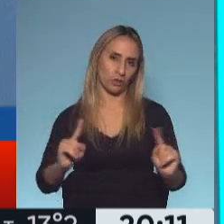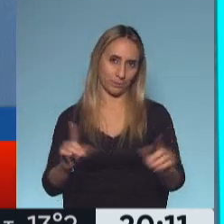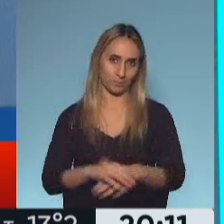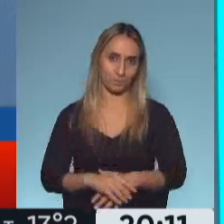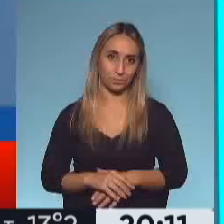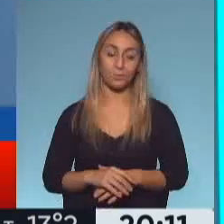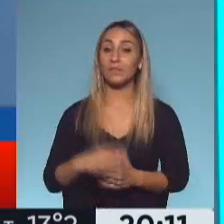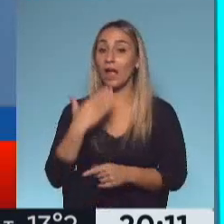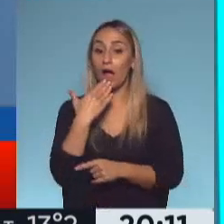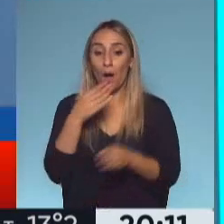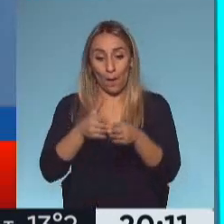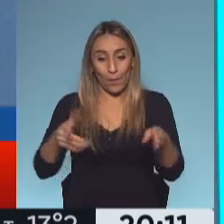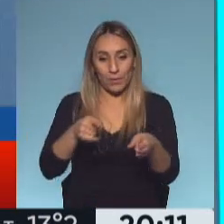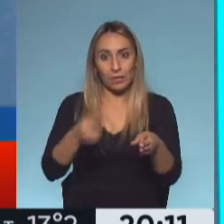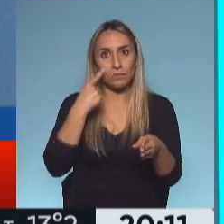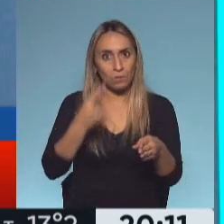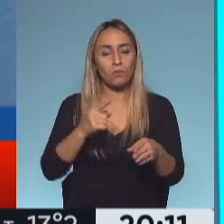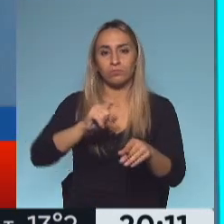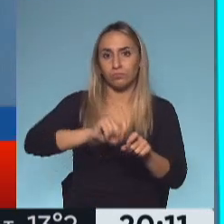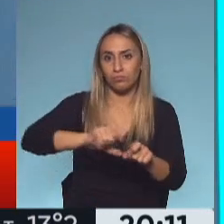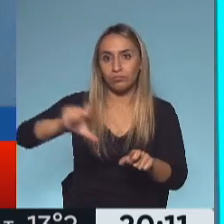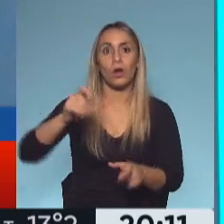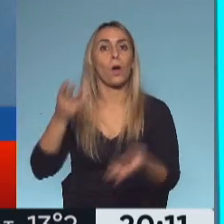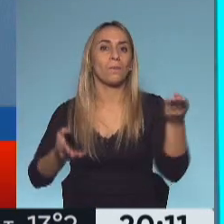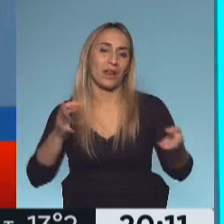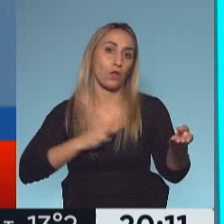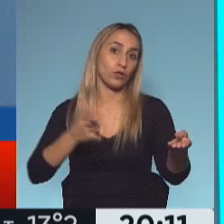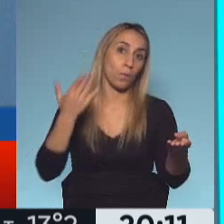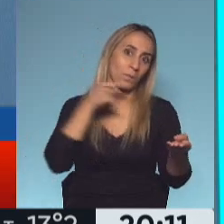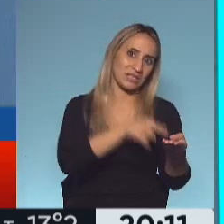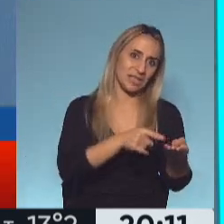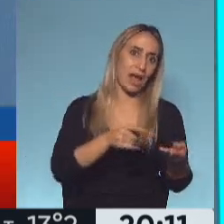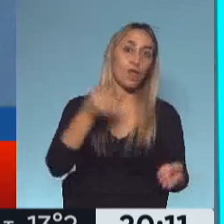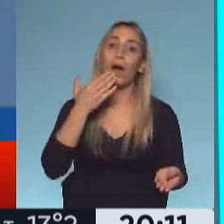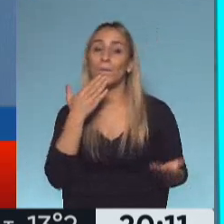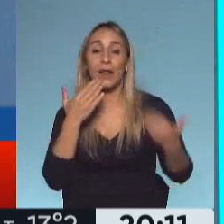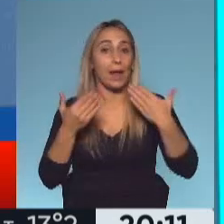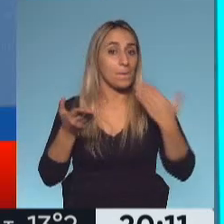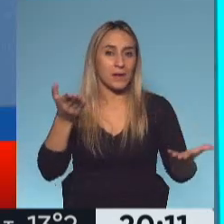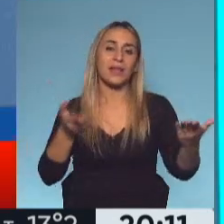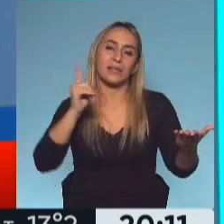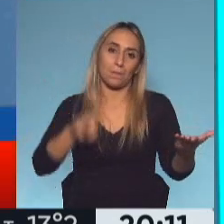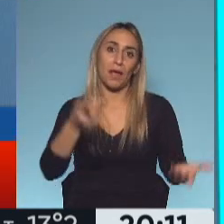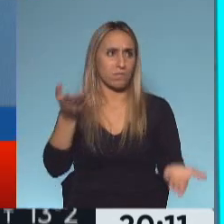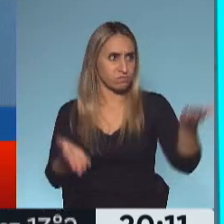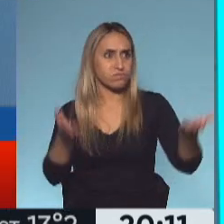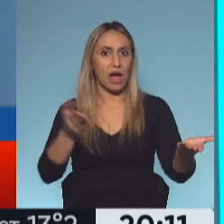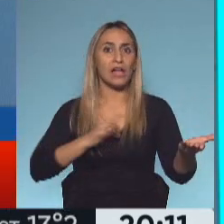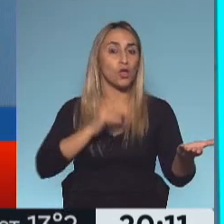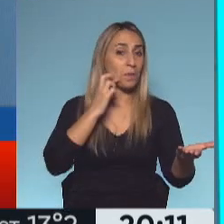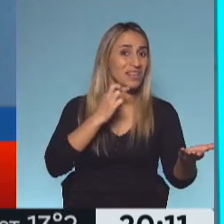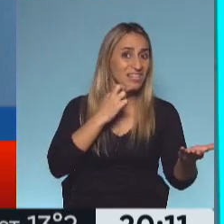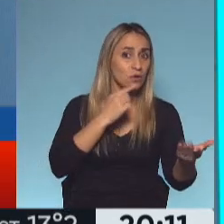afectación. Obviamente el crecimiento va a ser muy importante respecto al año pasado y también va a haber una evolución positiva respecto a 2019, pero sí lo que estamos